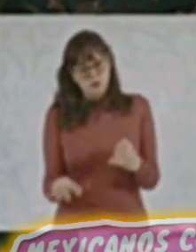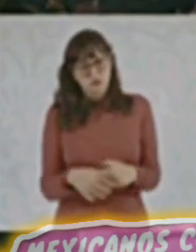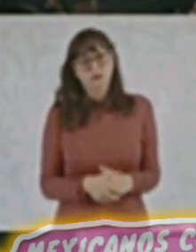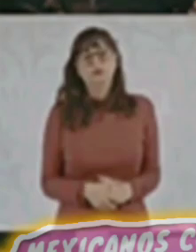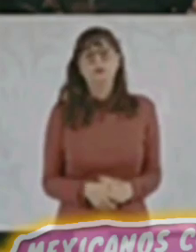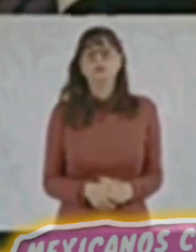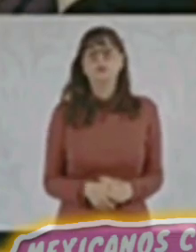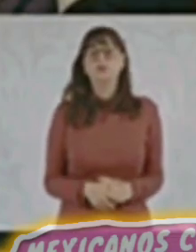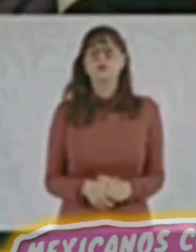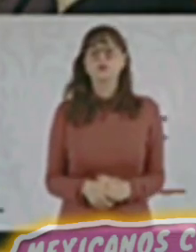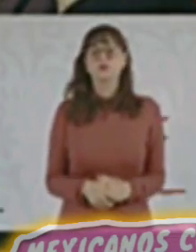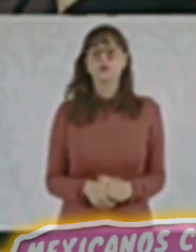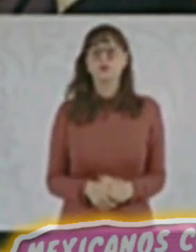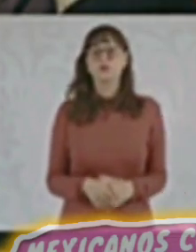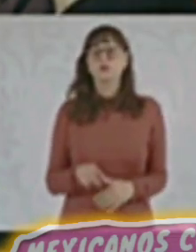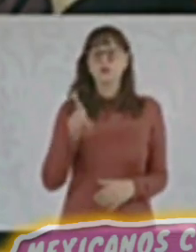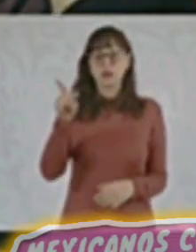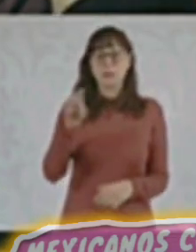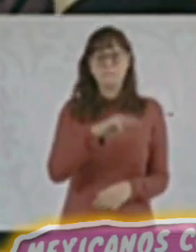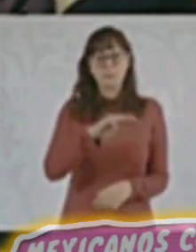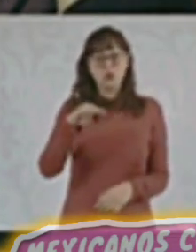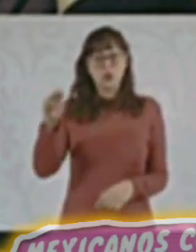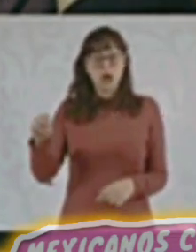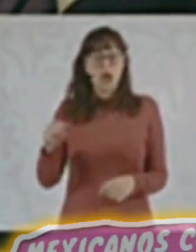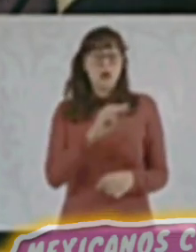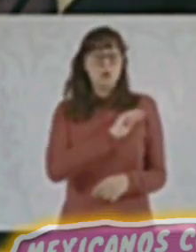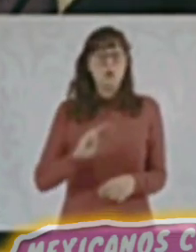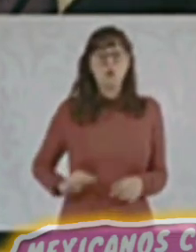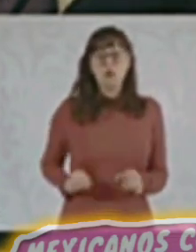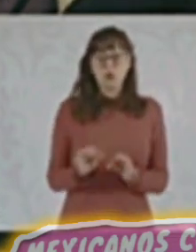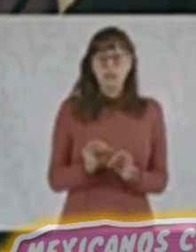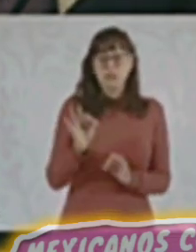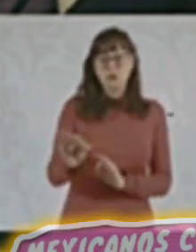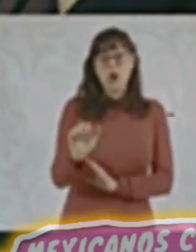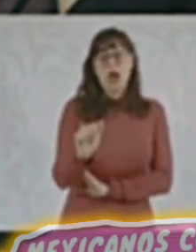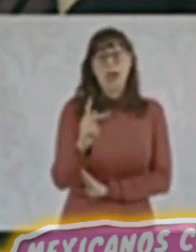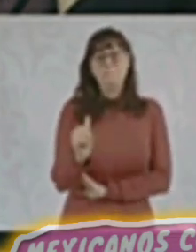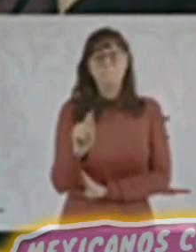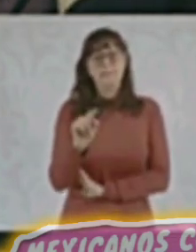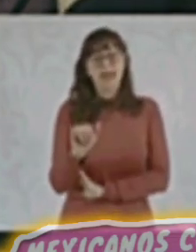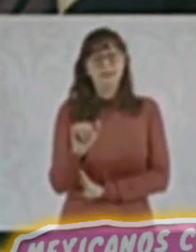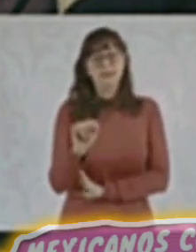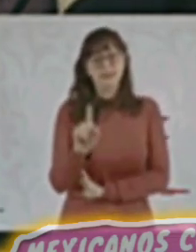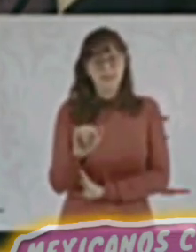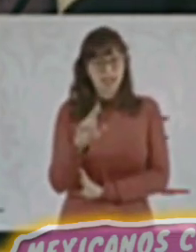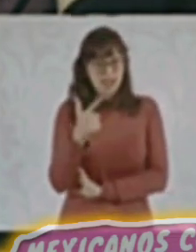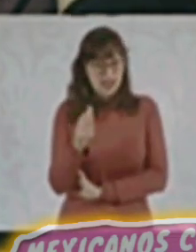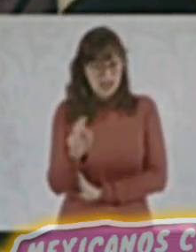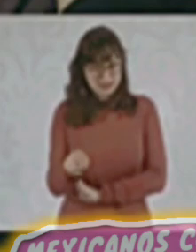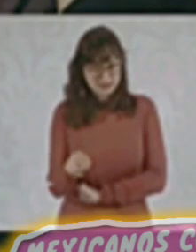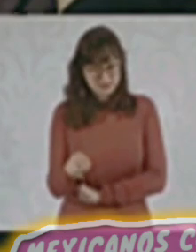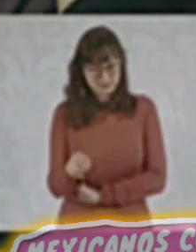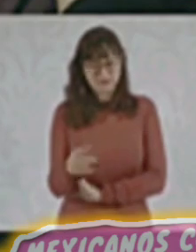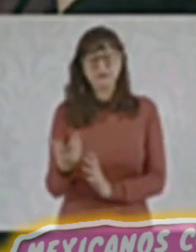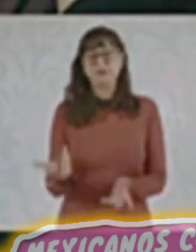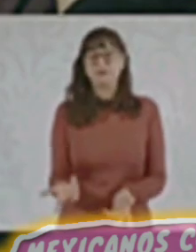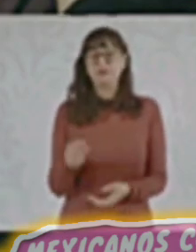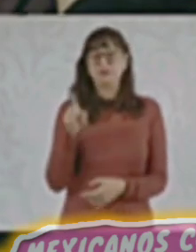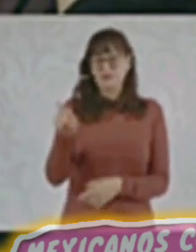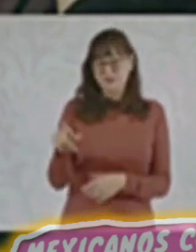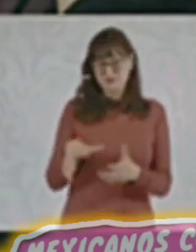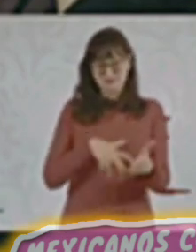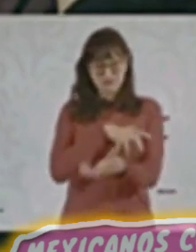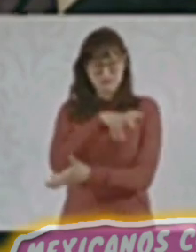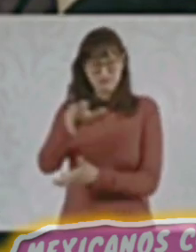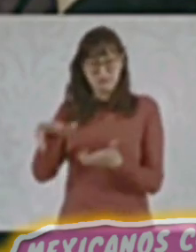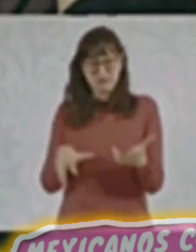el municipio de Apatzinga de Michoacán ha habido, por cuestiones también de la violencia, el desplazamiento de al menos 5,000